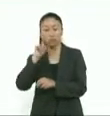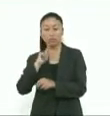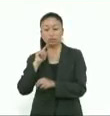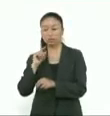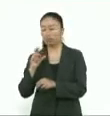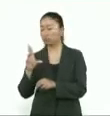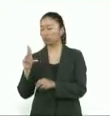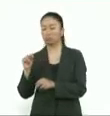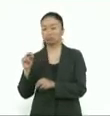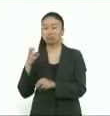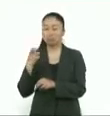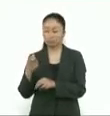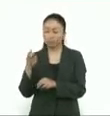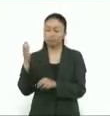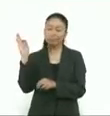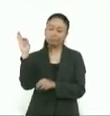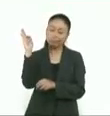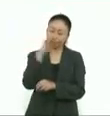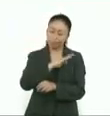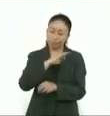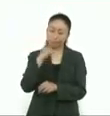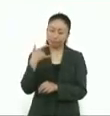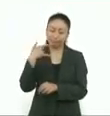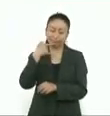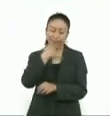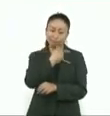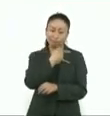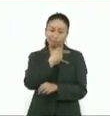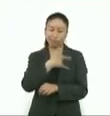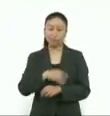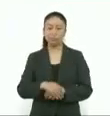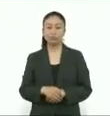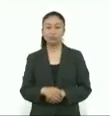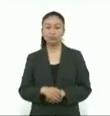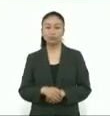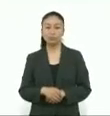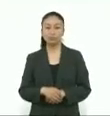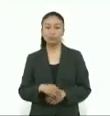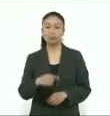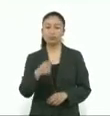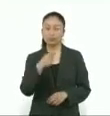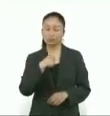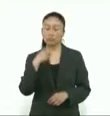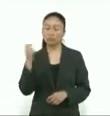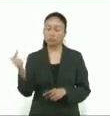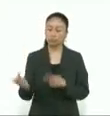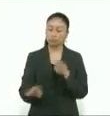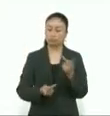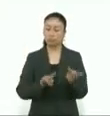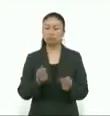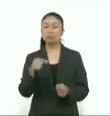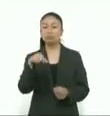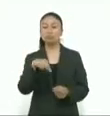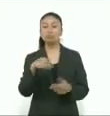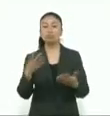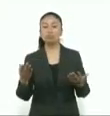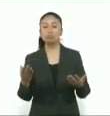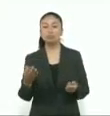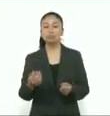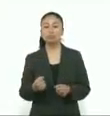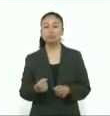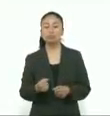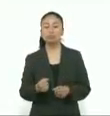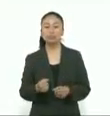más falso, nada más hipócrita. Yo pregunto aquí, porque